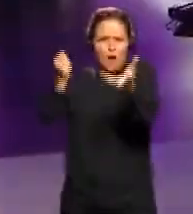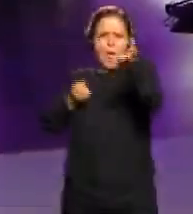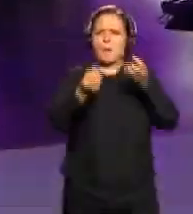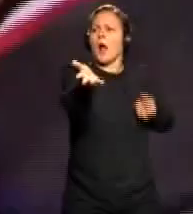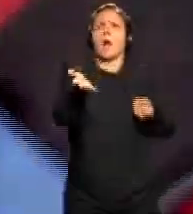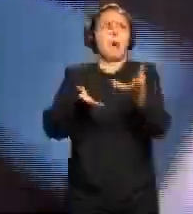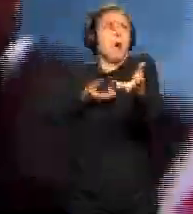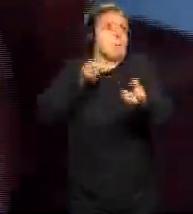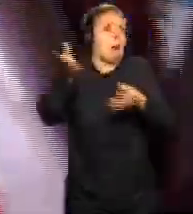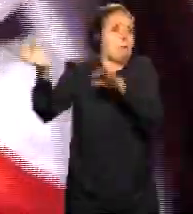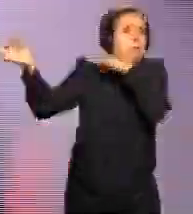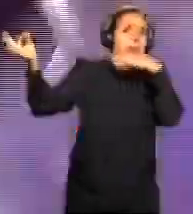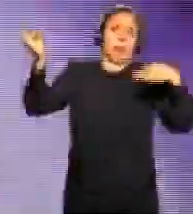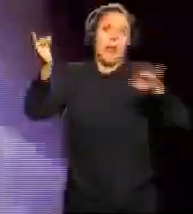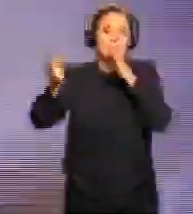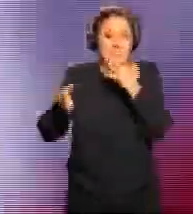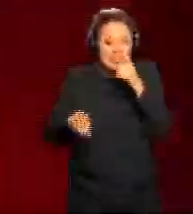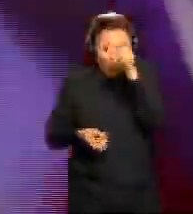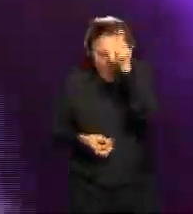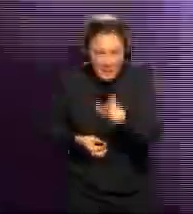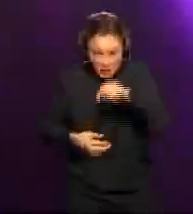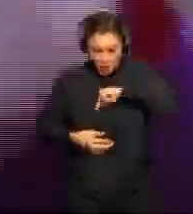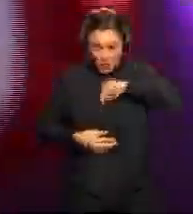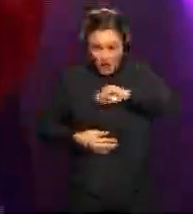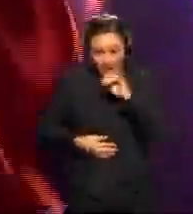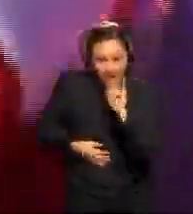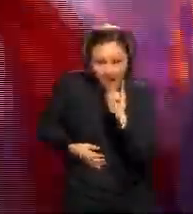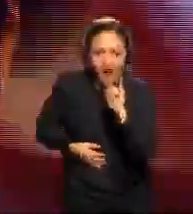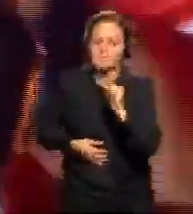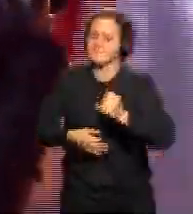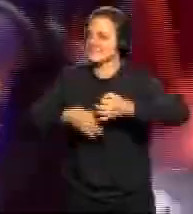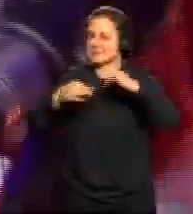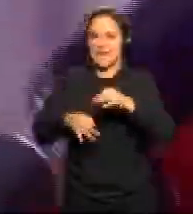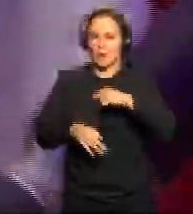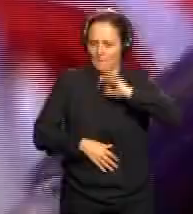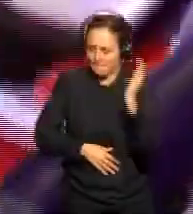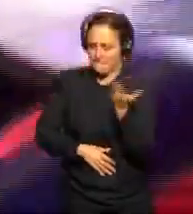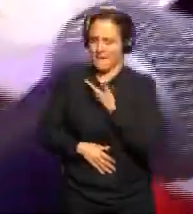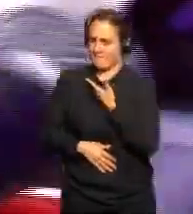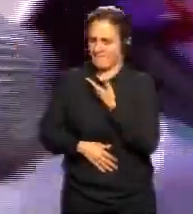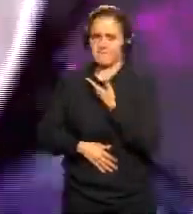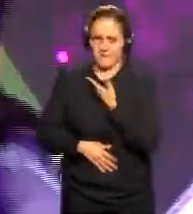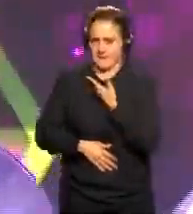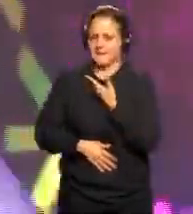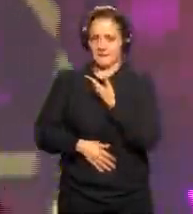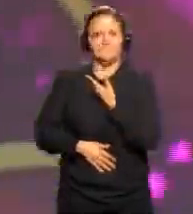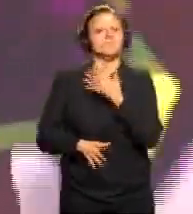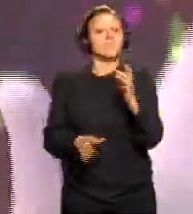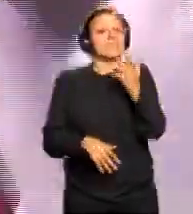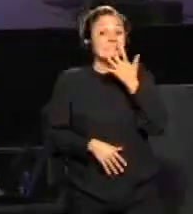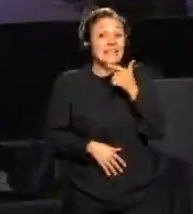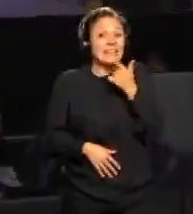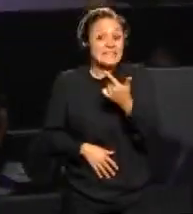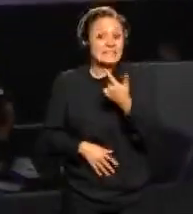puedes, porque si eres persona y tienes conciencia, seguro te duele cuando dices